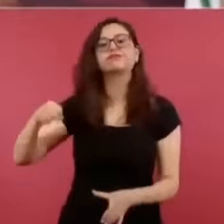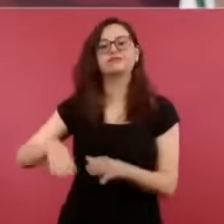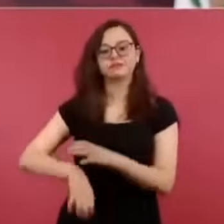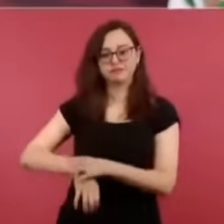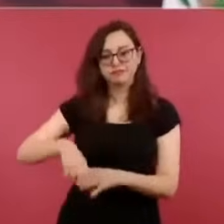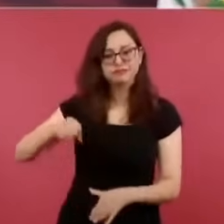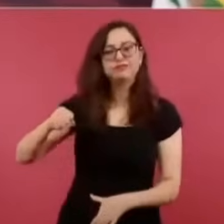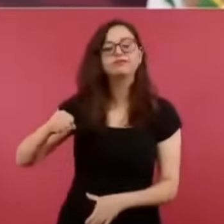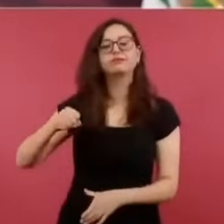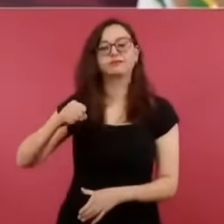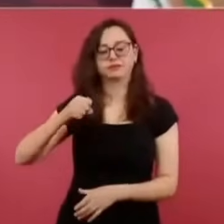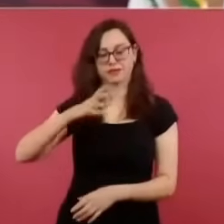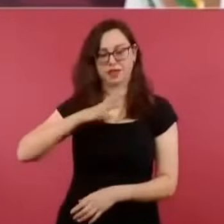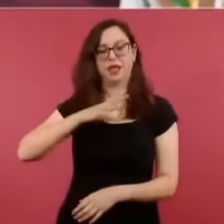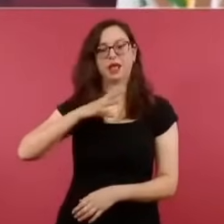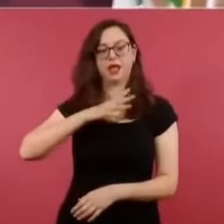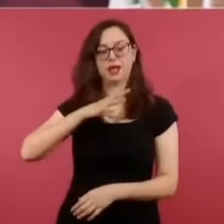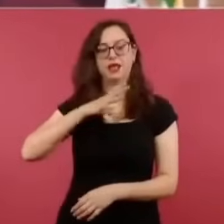y